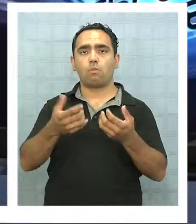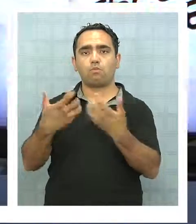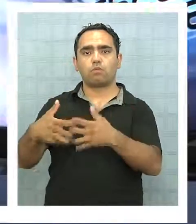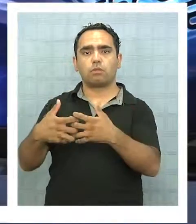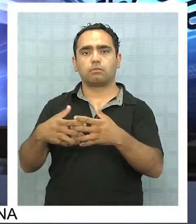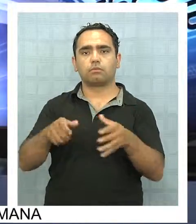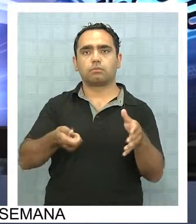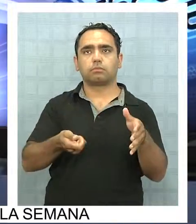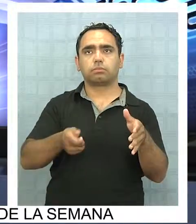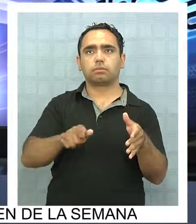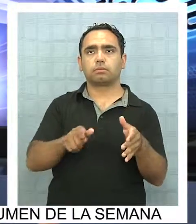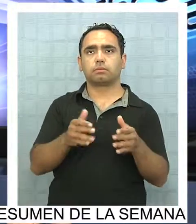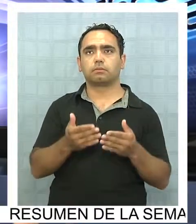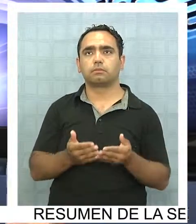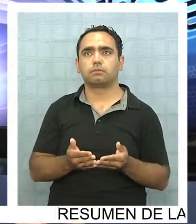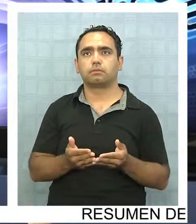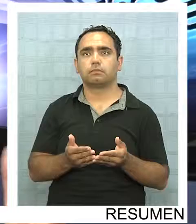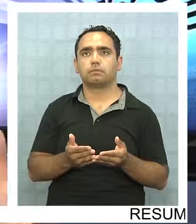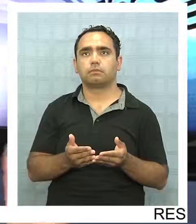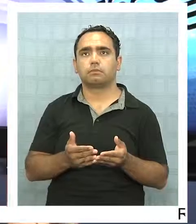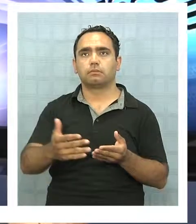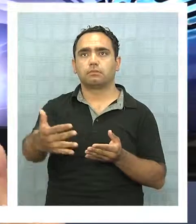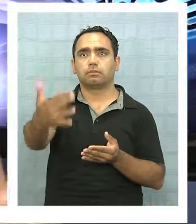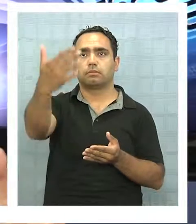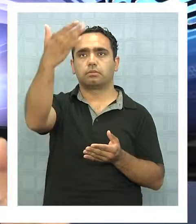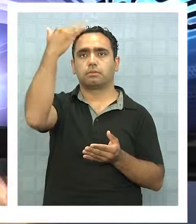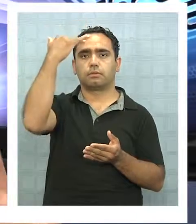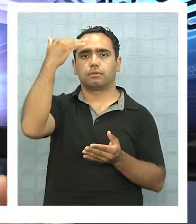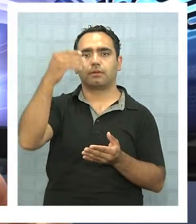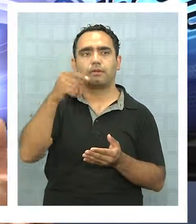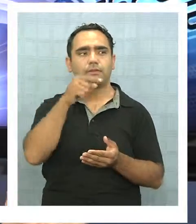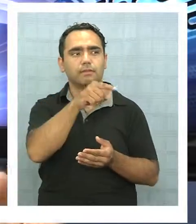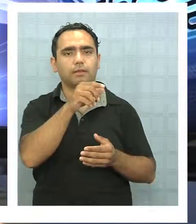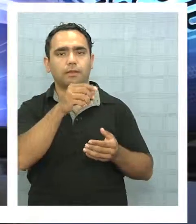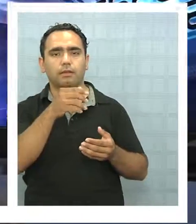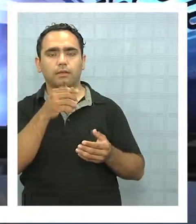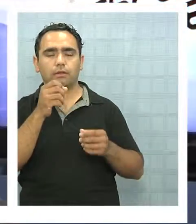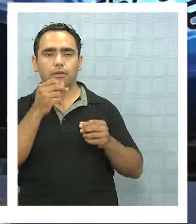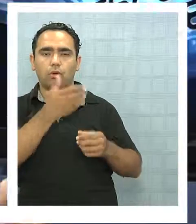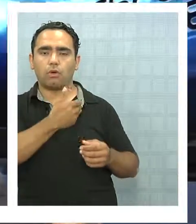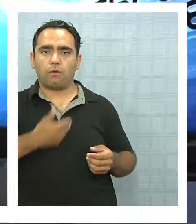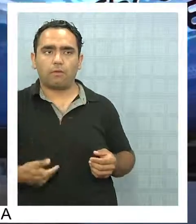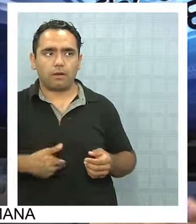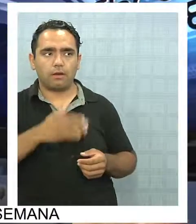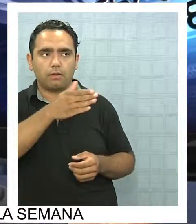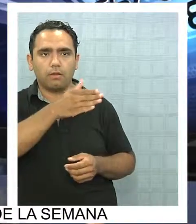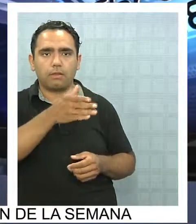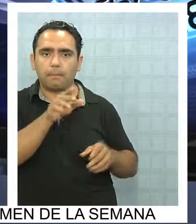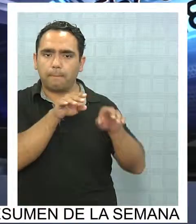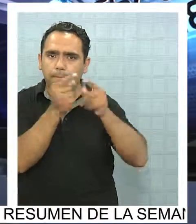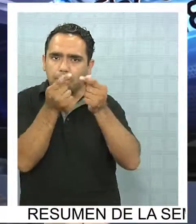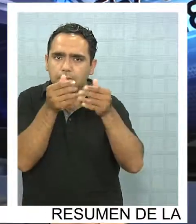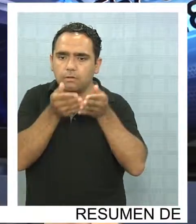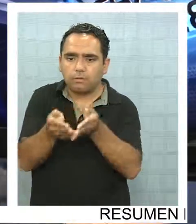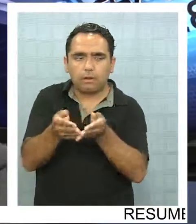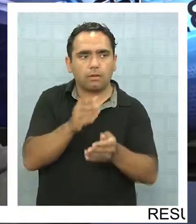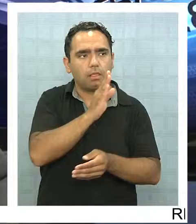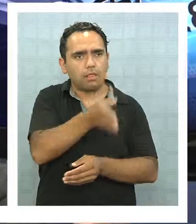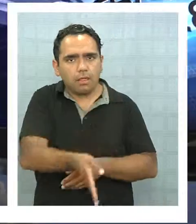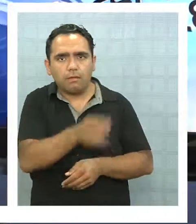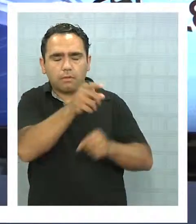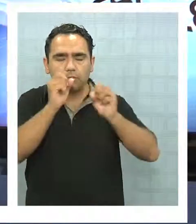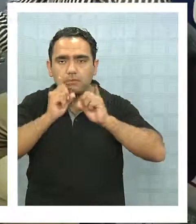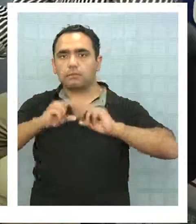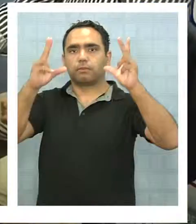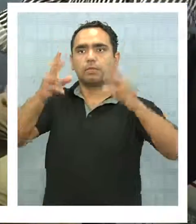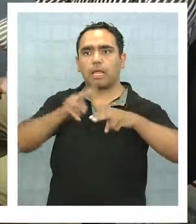muy complicado y hay que despertarlo. Hay que despertarlo al gobierno, al parlamento y a todo el sistema político para que hagan lo que